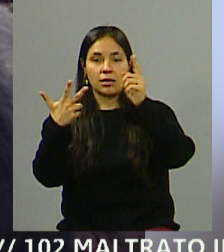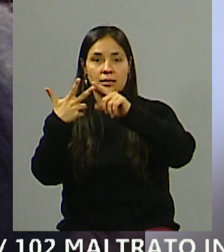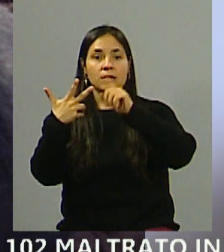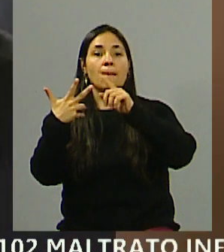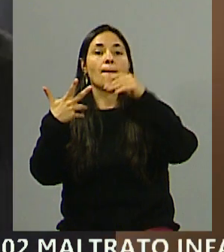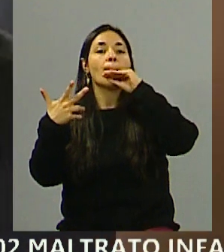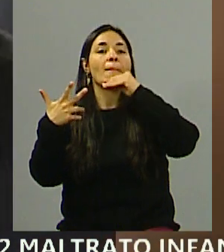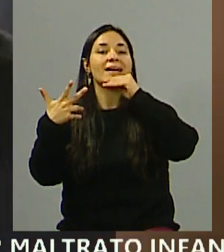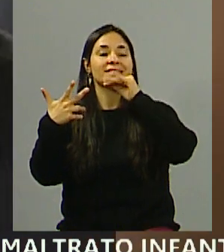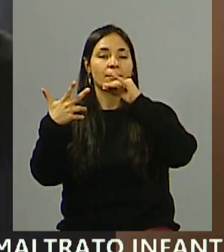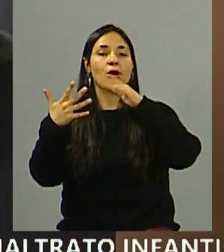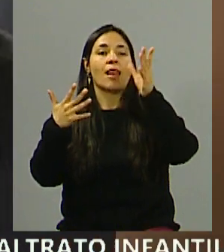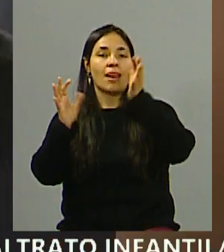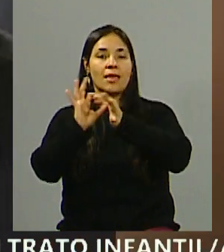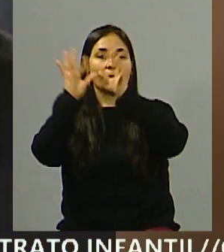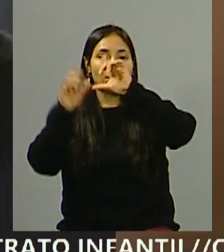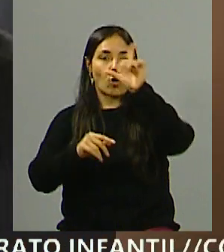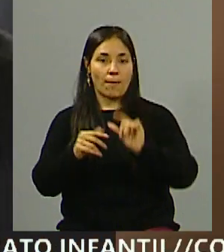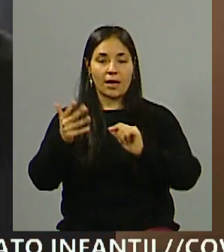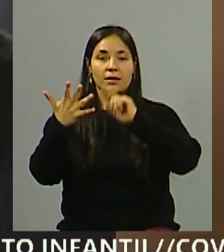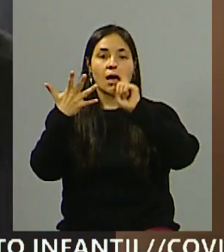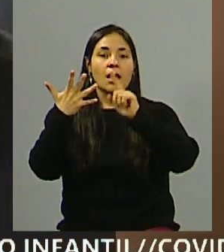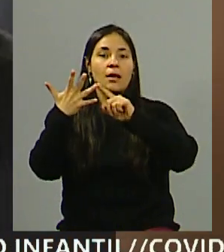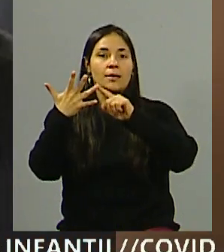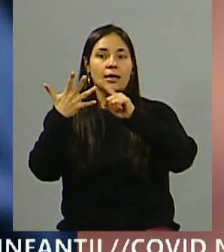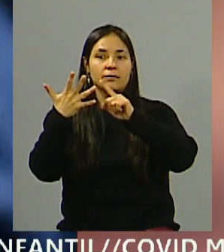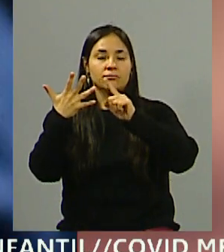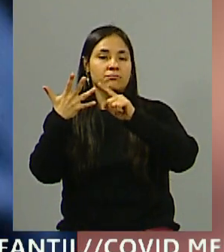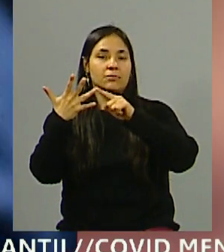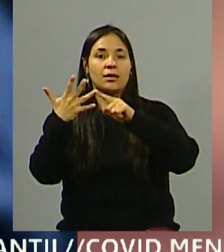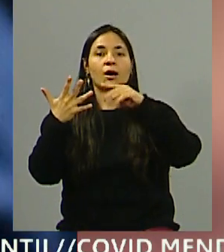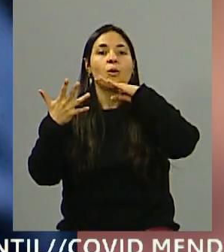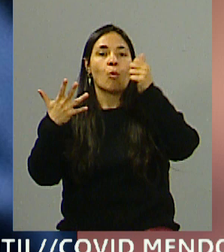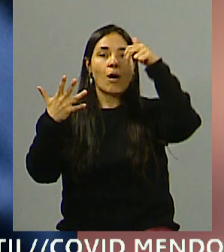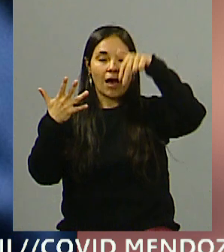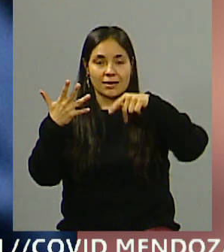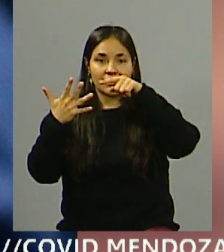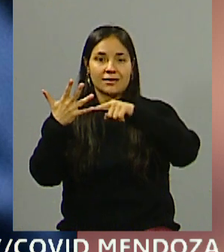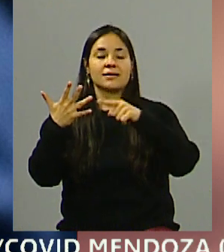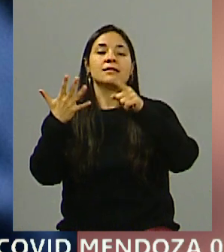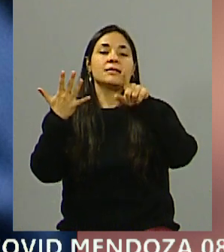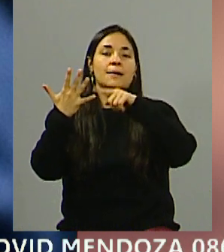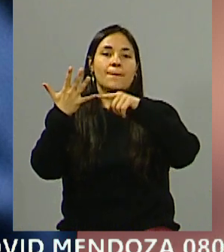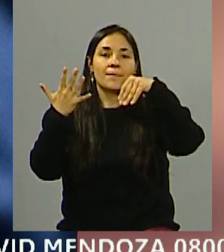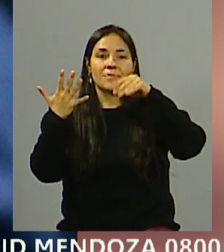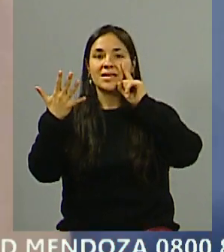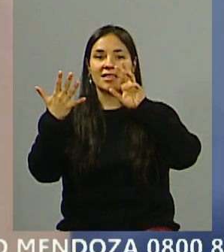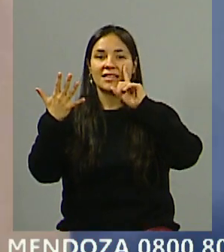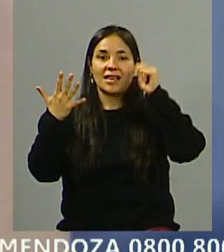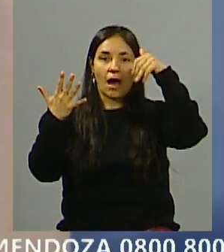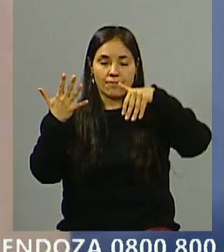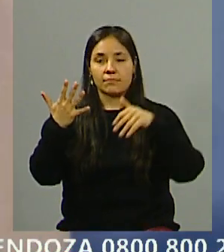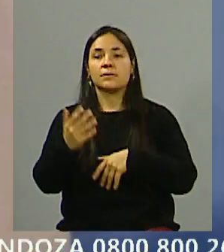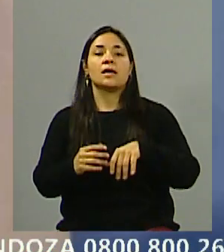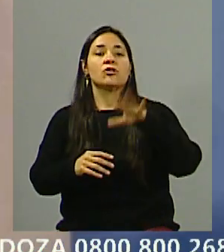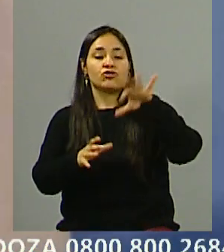la Patria, Juan Schiaretti de Hacemos por Nuestro País y Miriam Bregman del Frente de Izquierda. Bueno, se hizo el sorteo